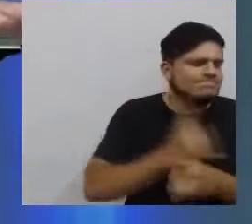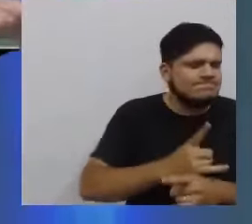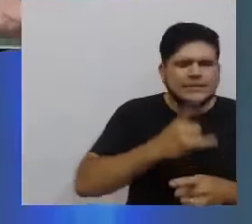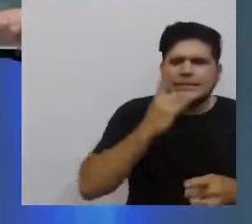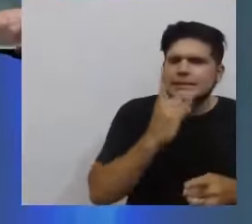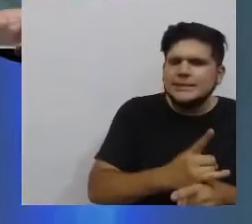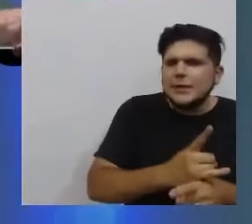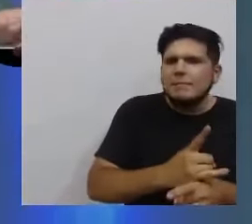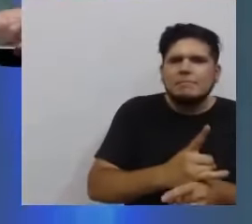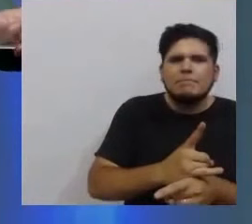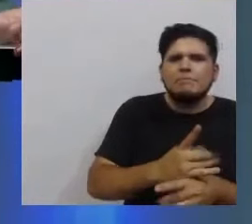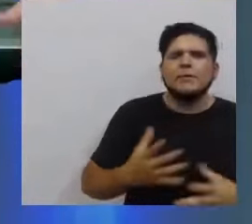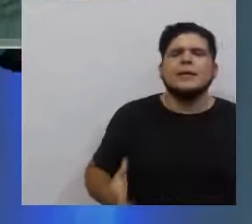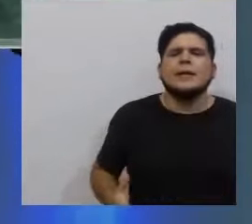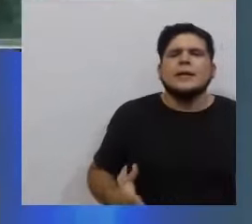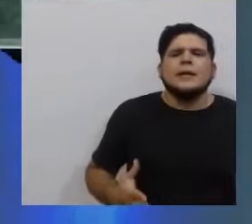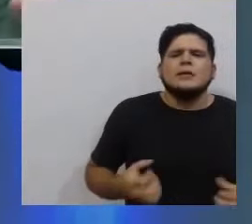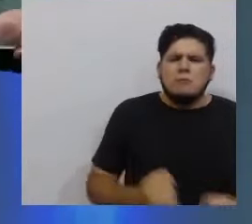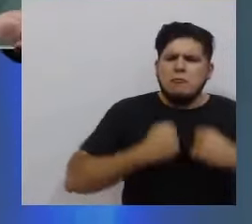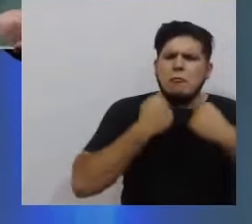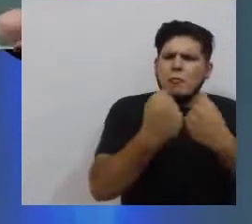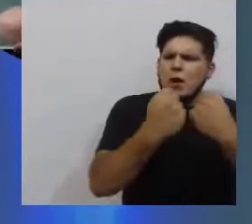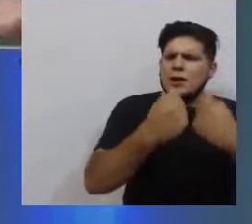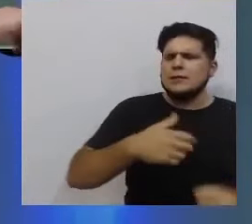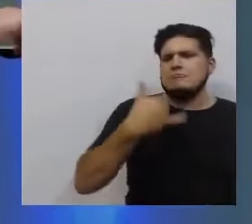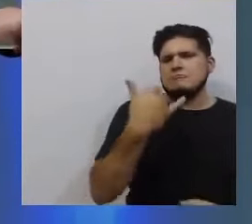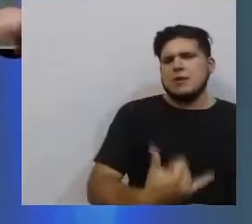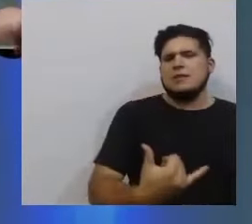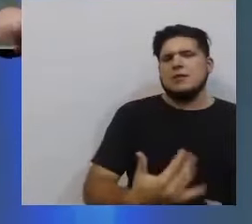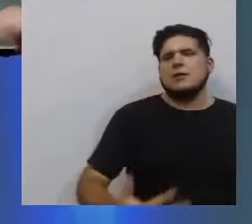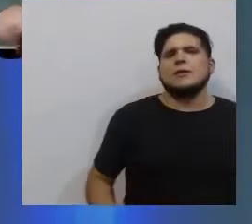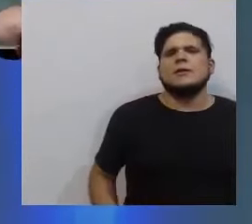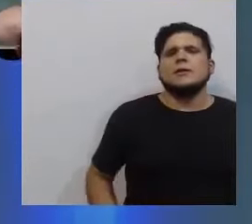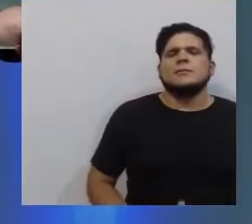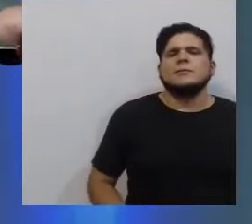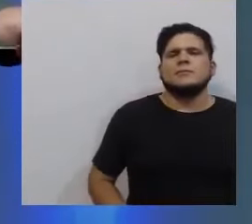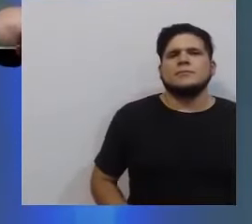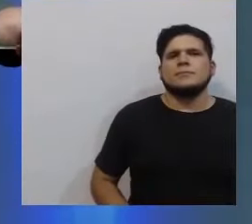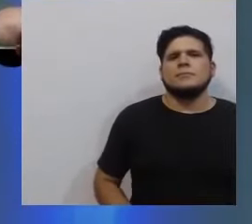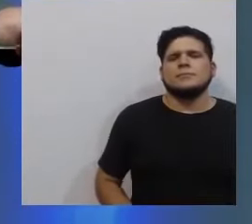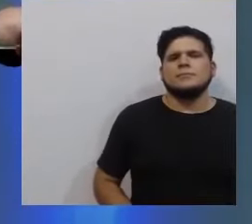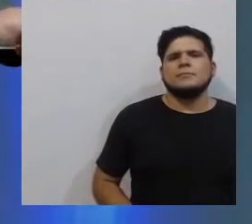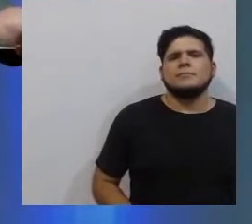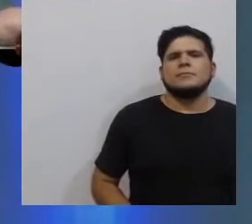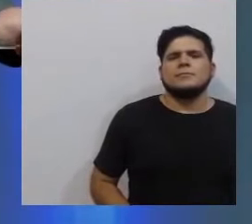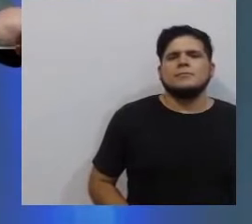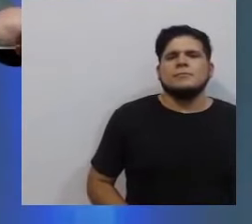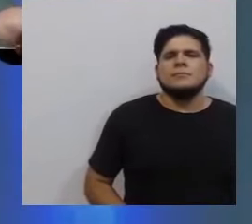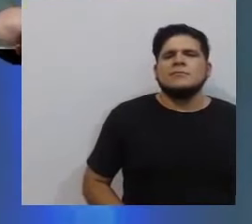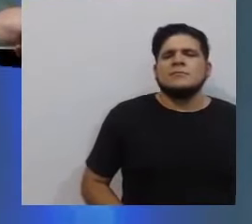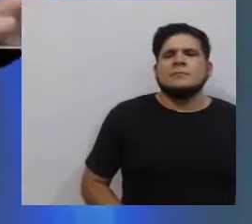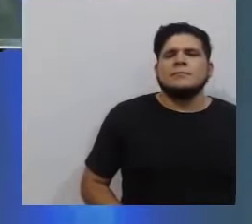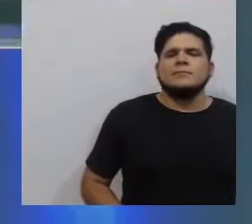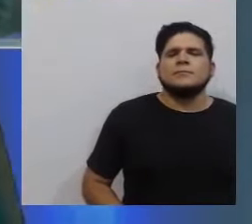armas lo humano sería preparar barcos lo humano sería hacer un túnel un puente